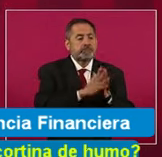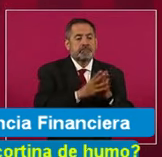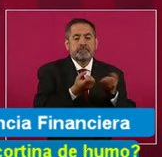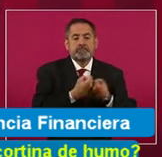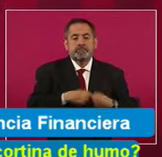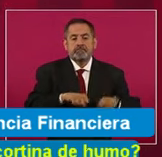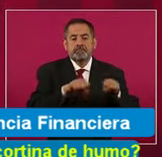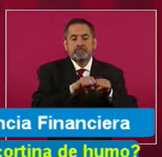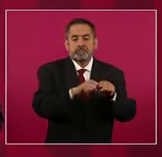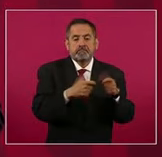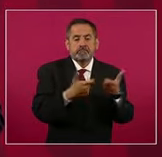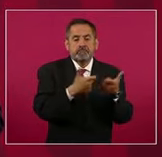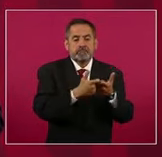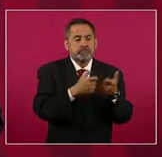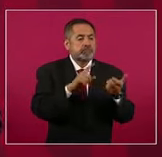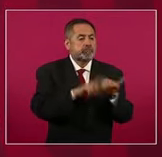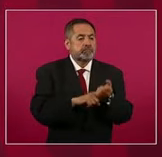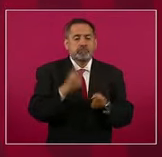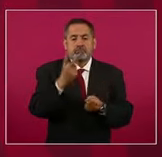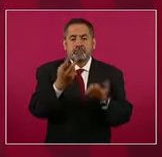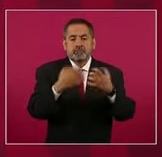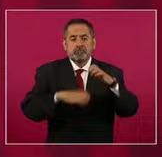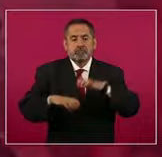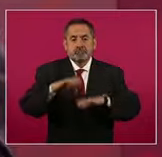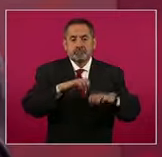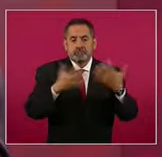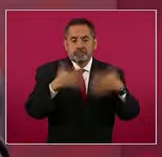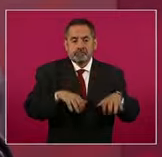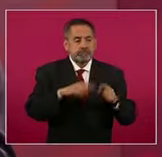corporativos en dos empresas